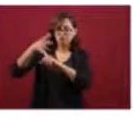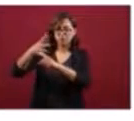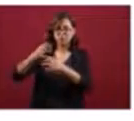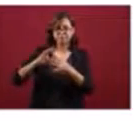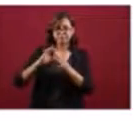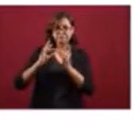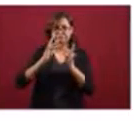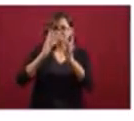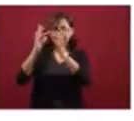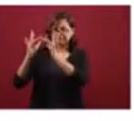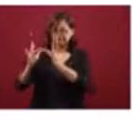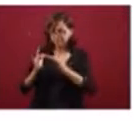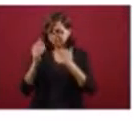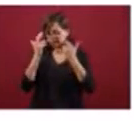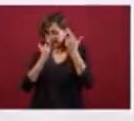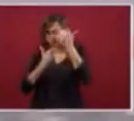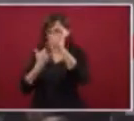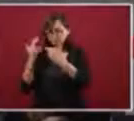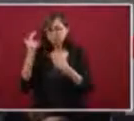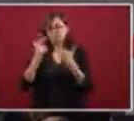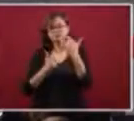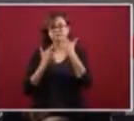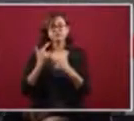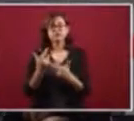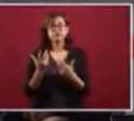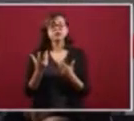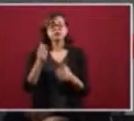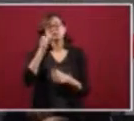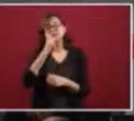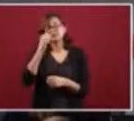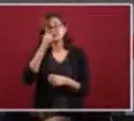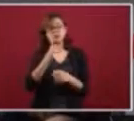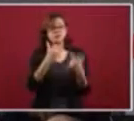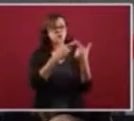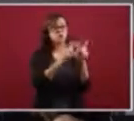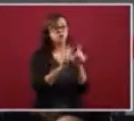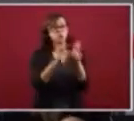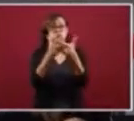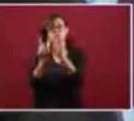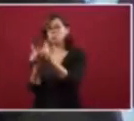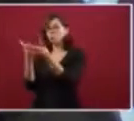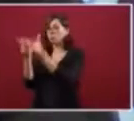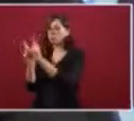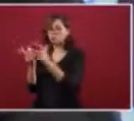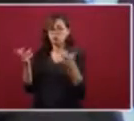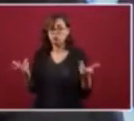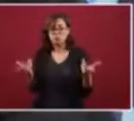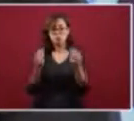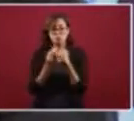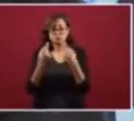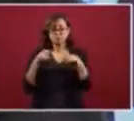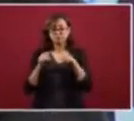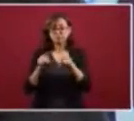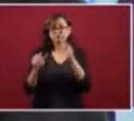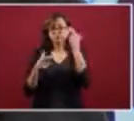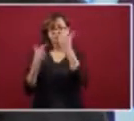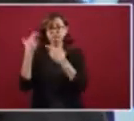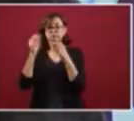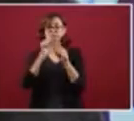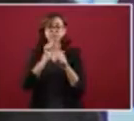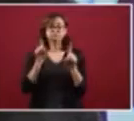Todo esto se ha realizado, repito, con todos los grupos al mismo tiempo y nos informan que la